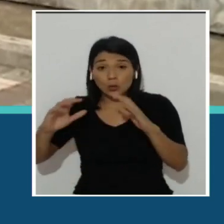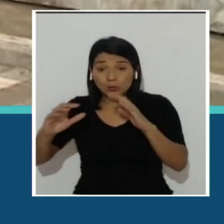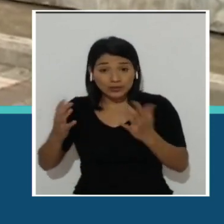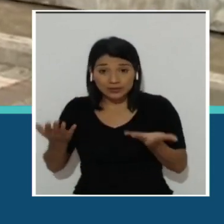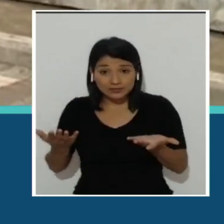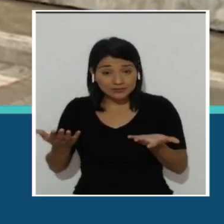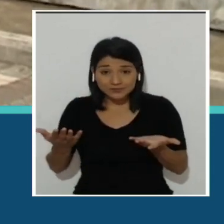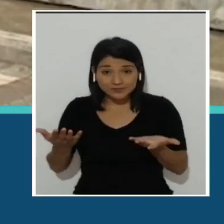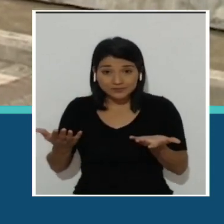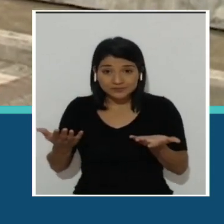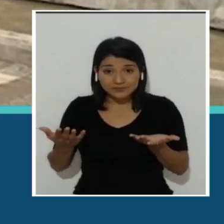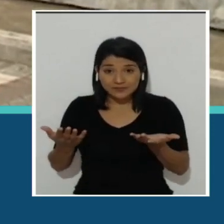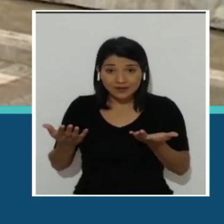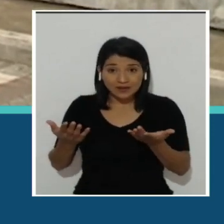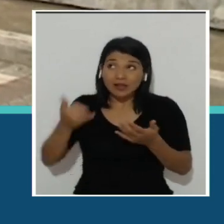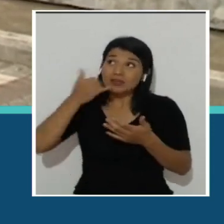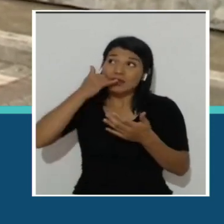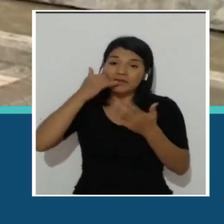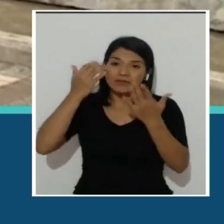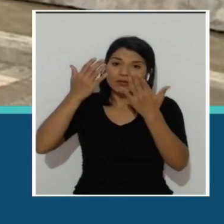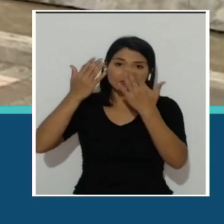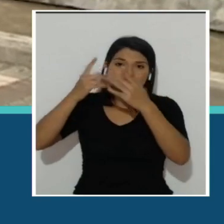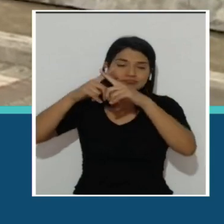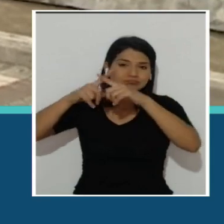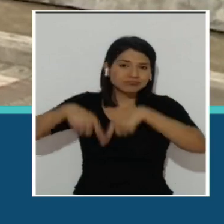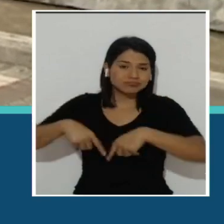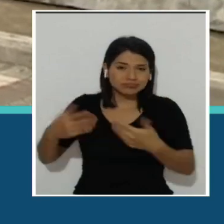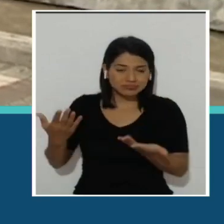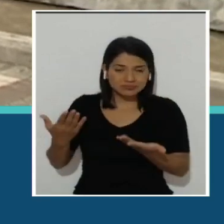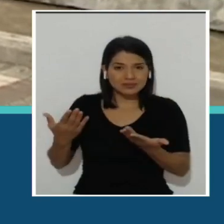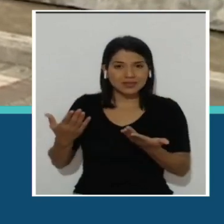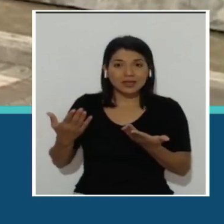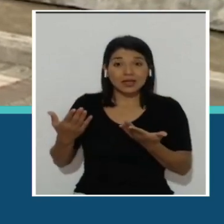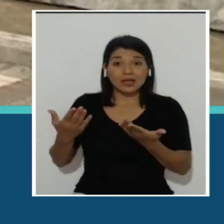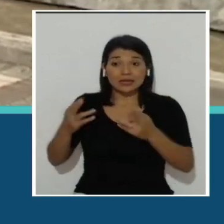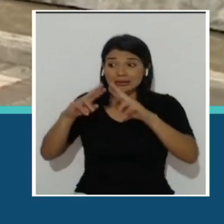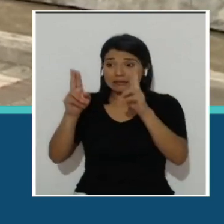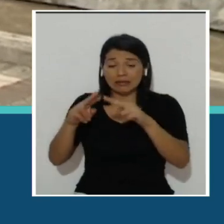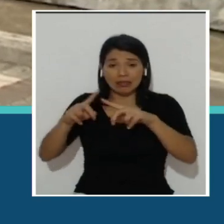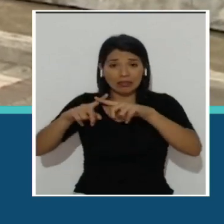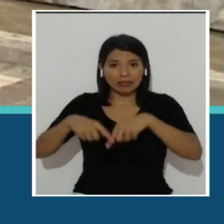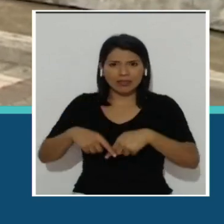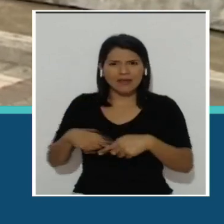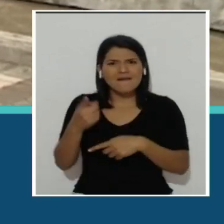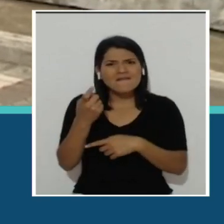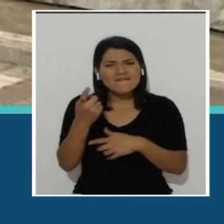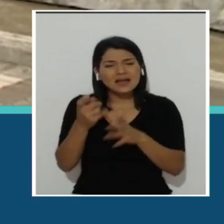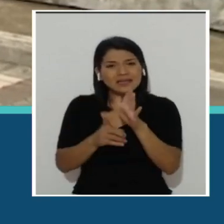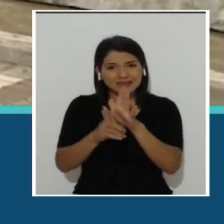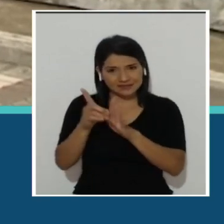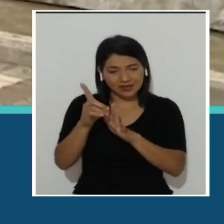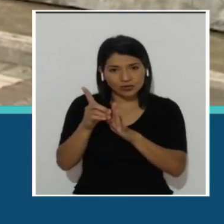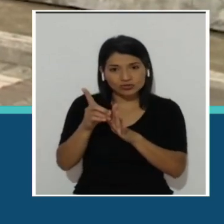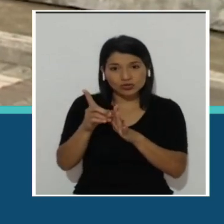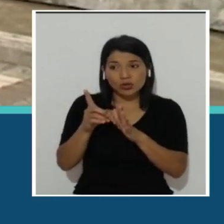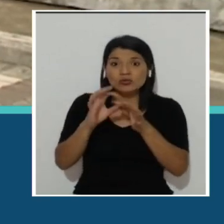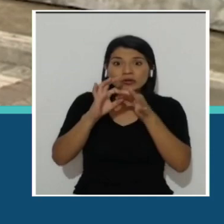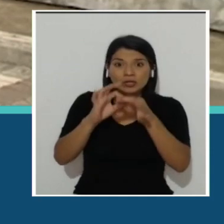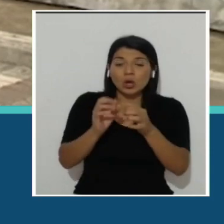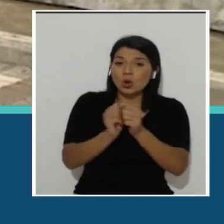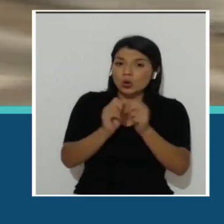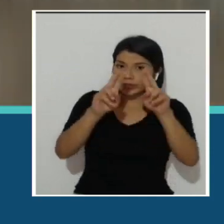Aquí simplemente pues ha faltado desarrollo en la parte no solamente del internet, sino también de